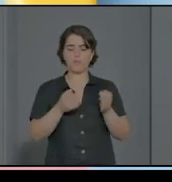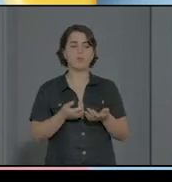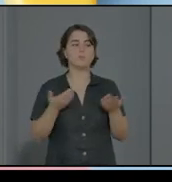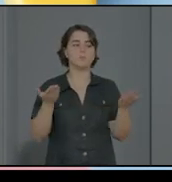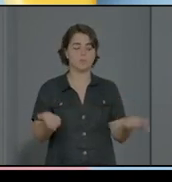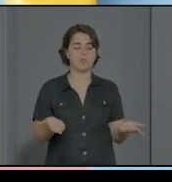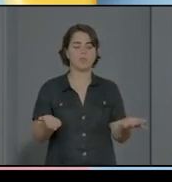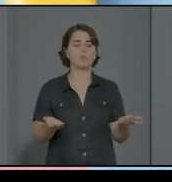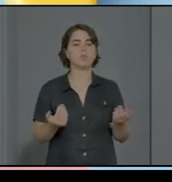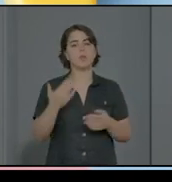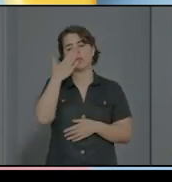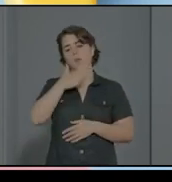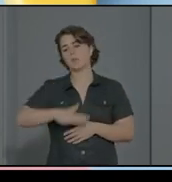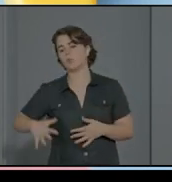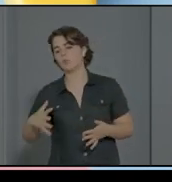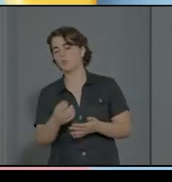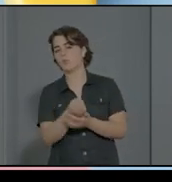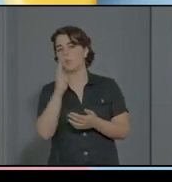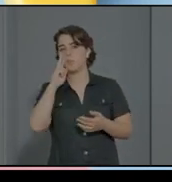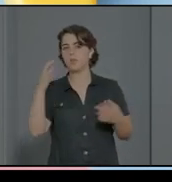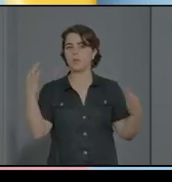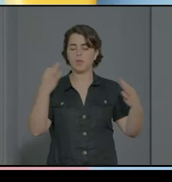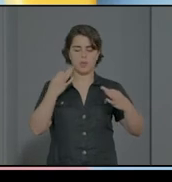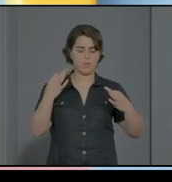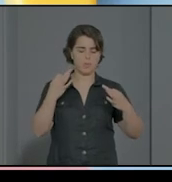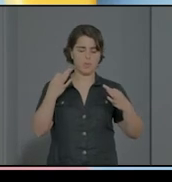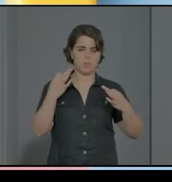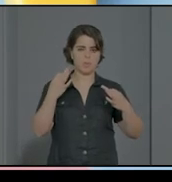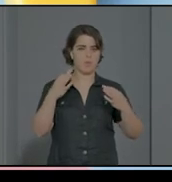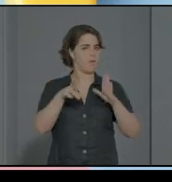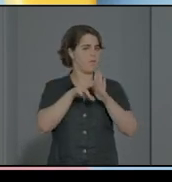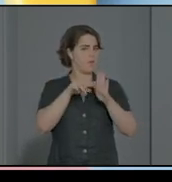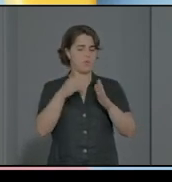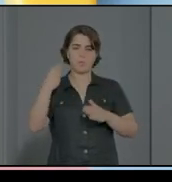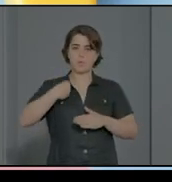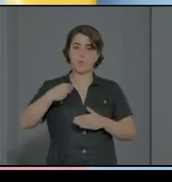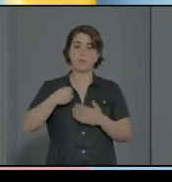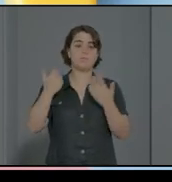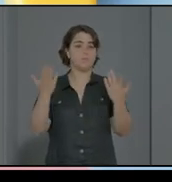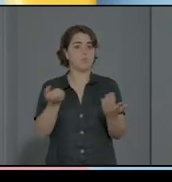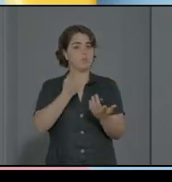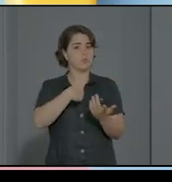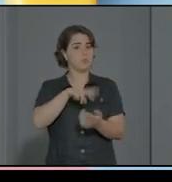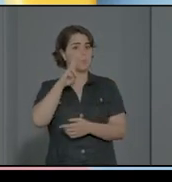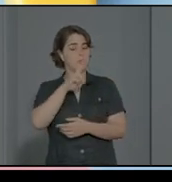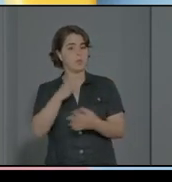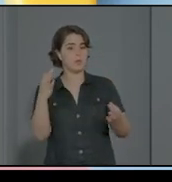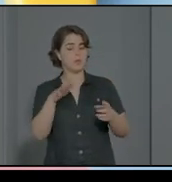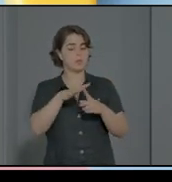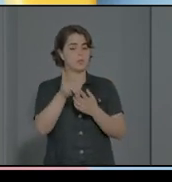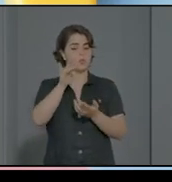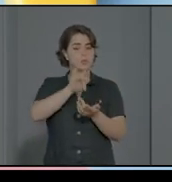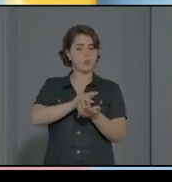los niños están viendo el mismo video. Así que podríamos ver lo que está pasando con la primera